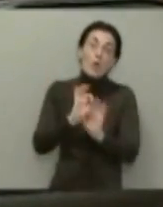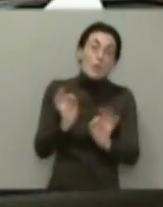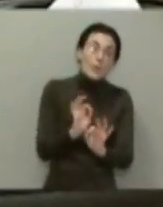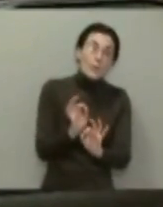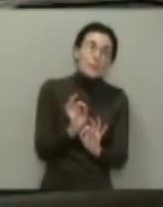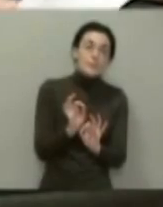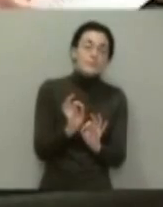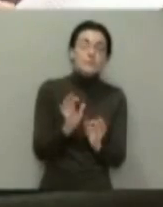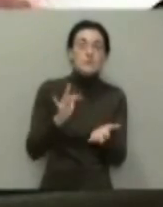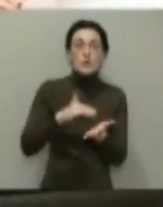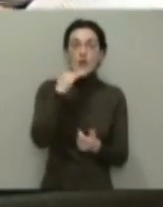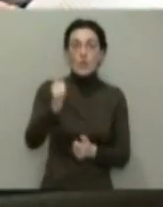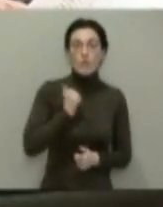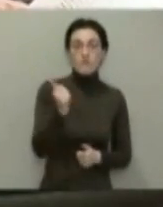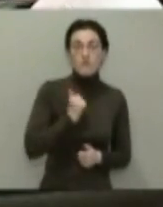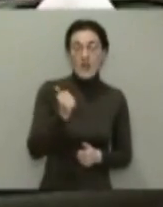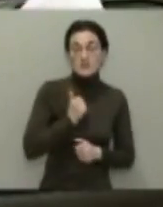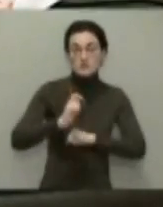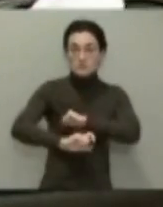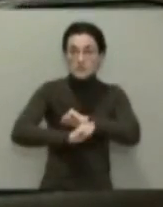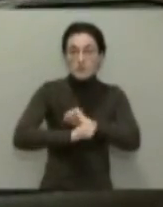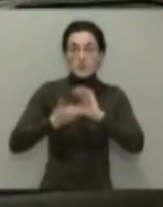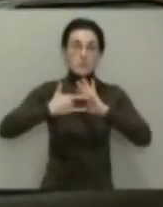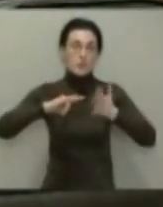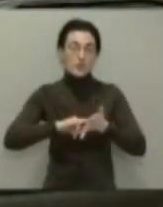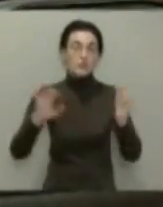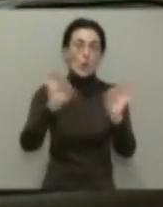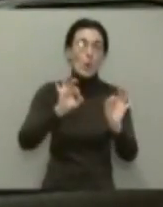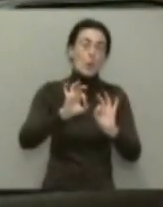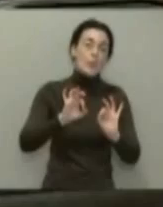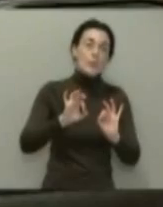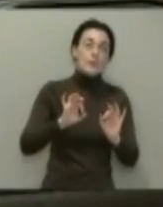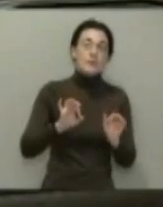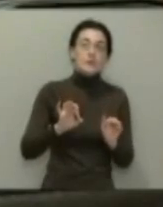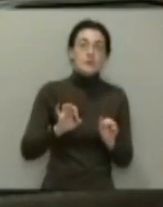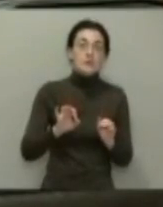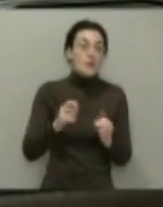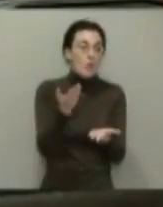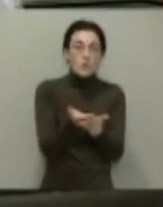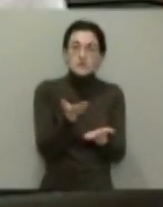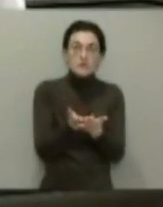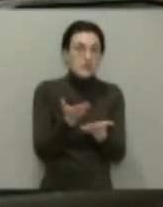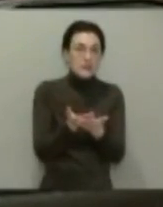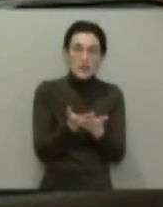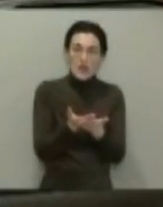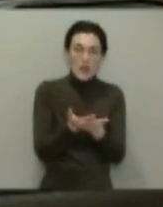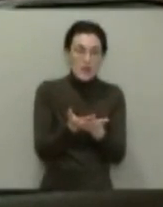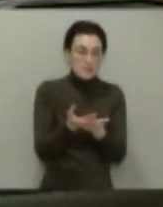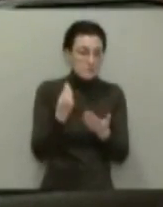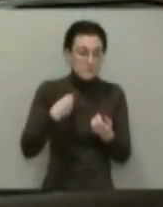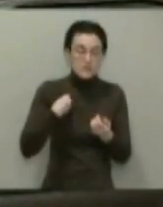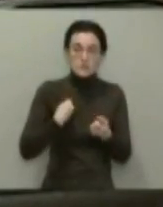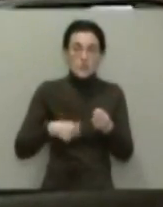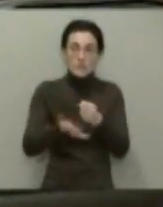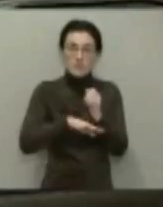ha falseado en su caso el proyecto o se ha destinado o no se ha justificado el comportamiento que fundamenta la concesión de